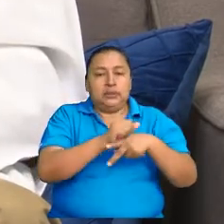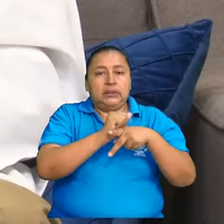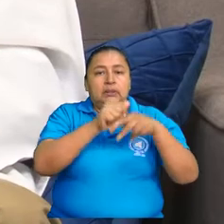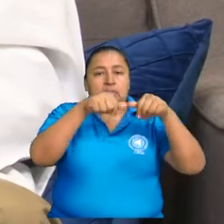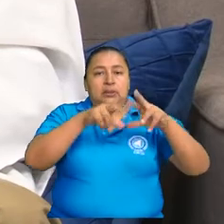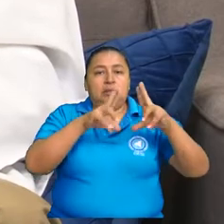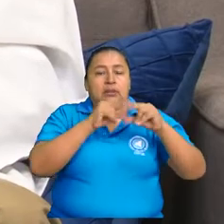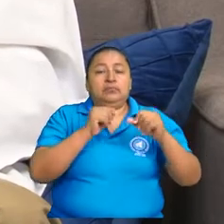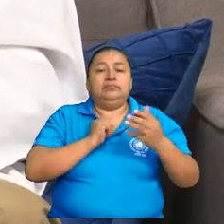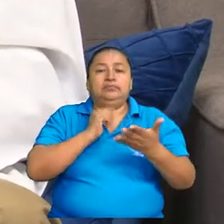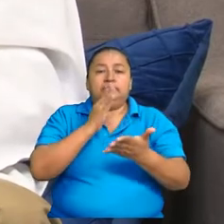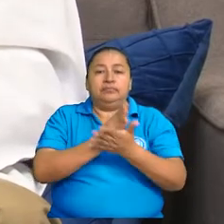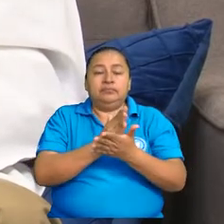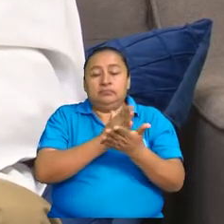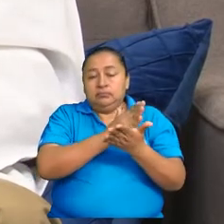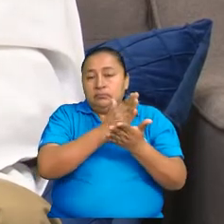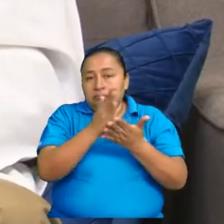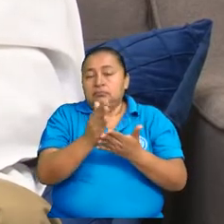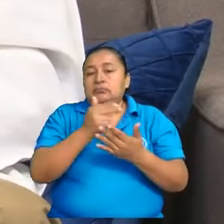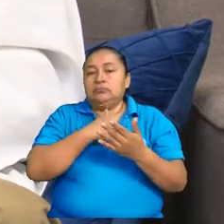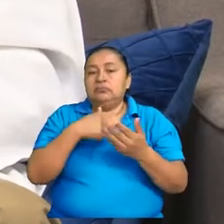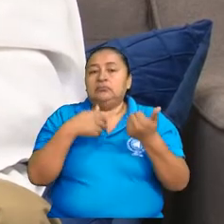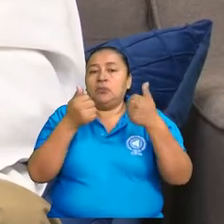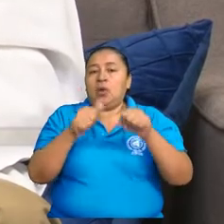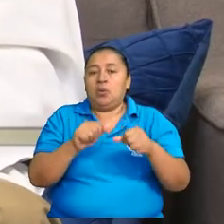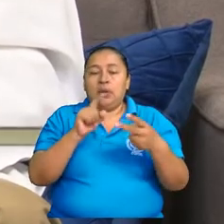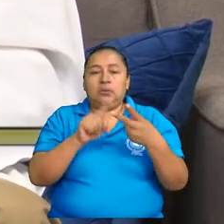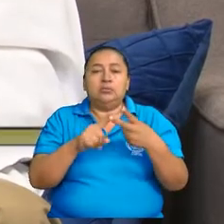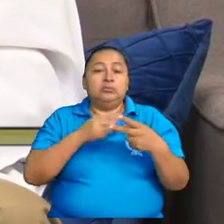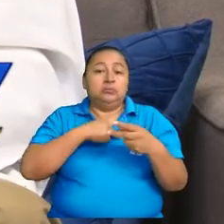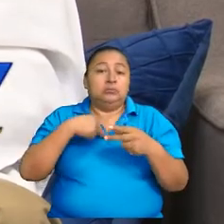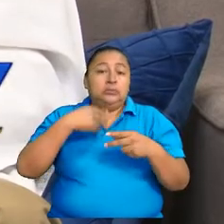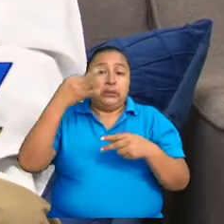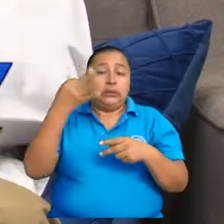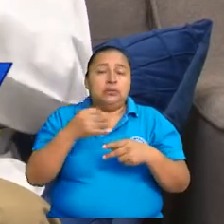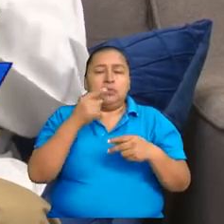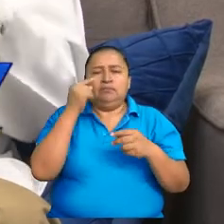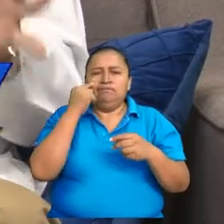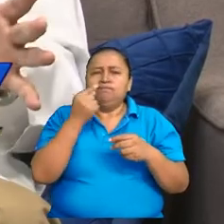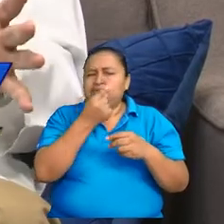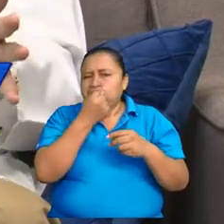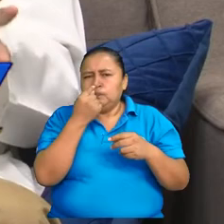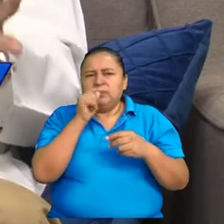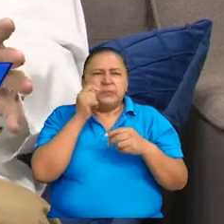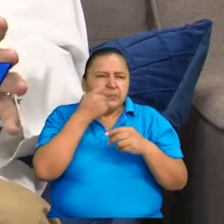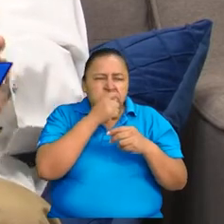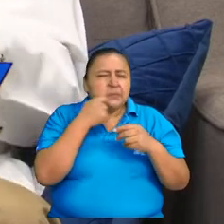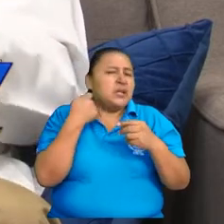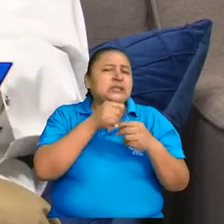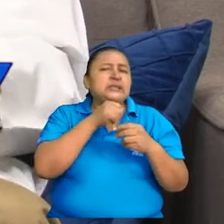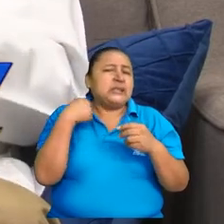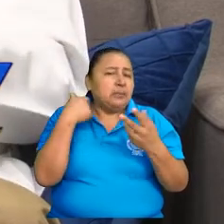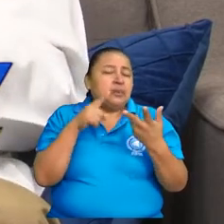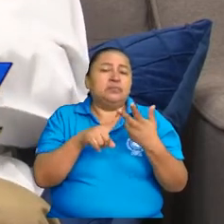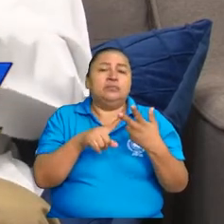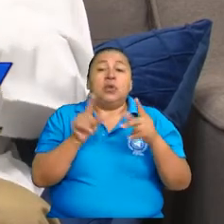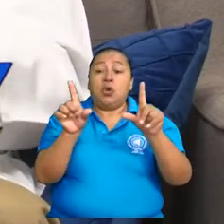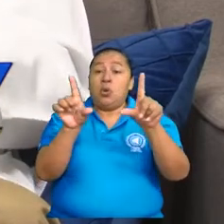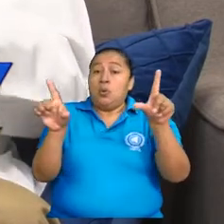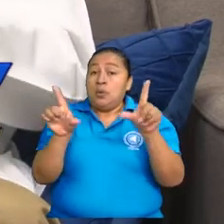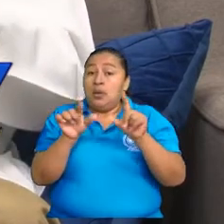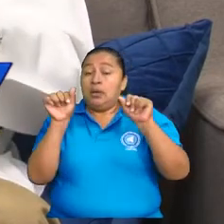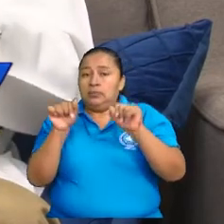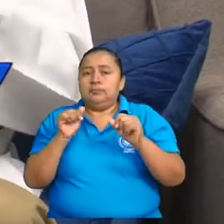con las definiciones de casos que están establecidos. Estamos garantizando las tomas de muestras, las condiciones preparadas para poder abordar